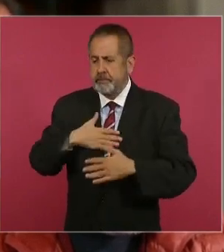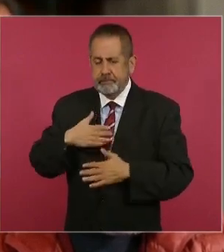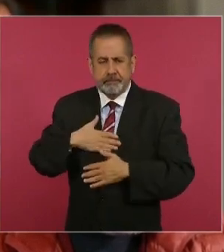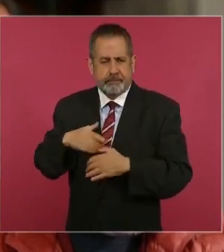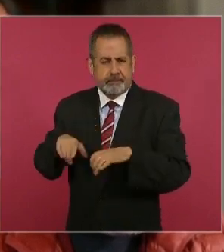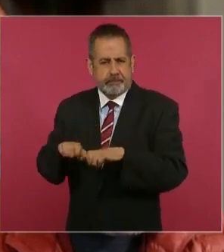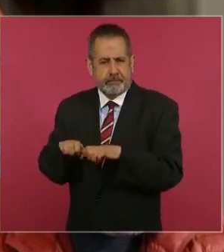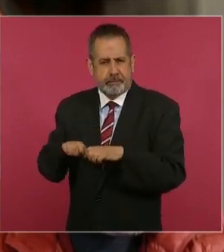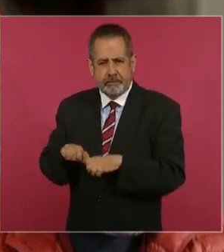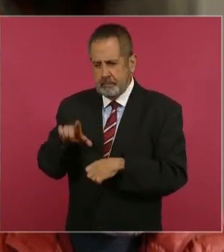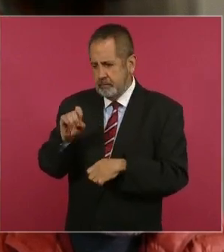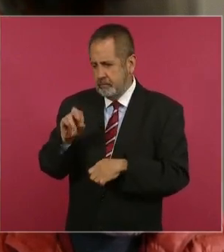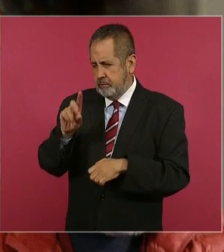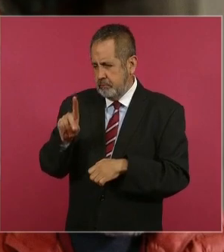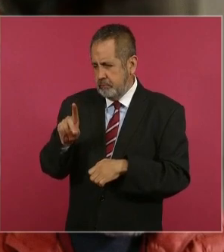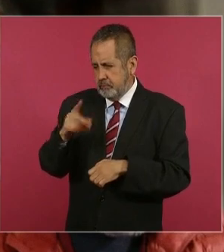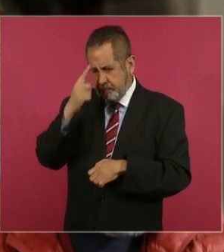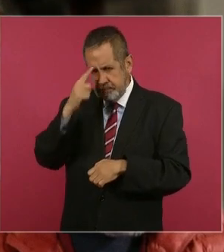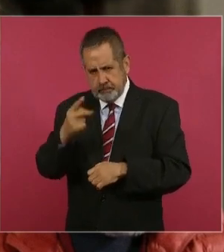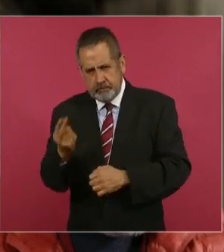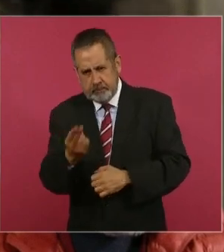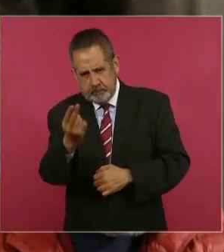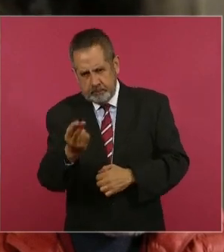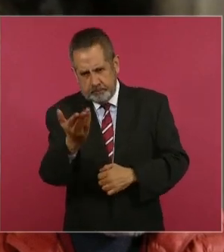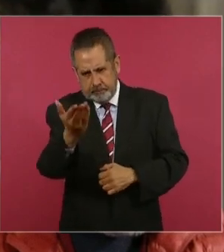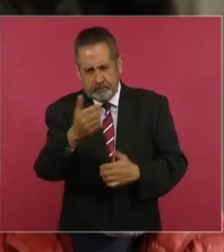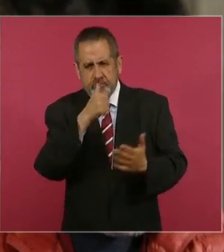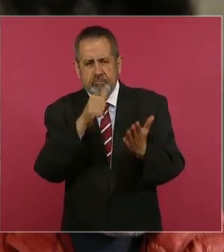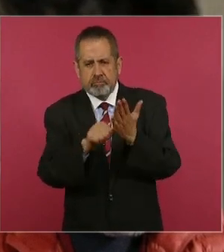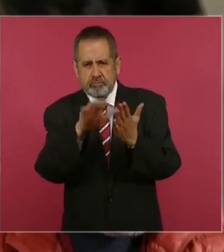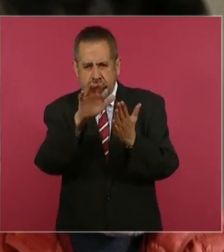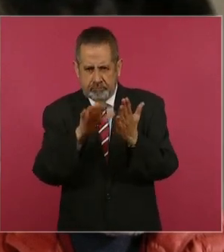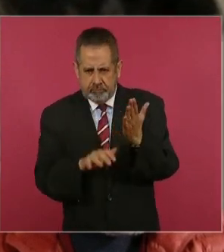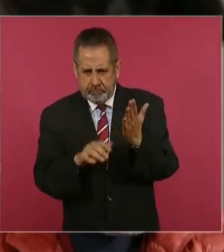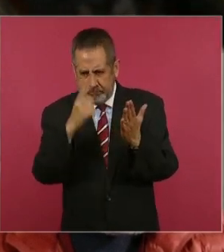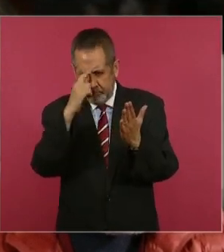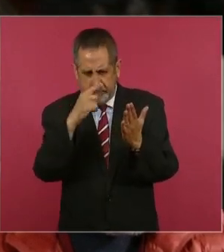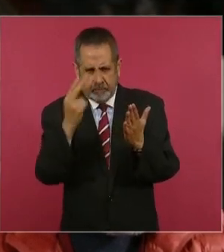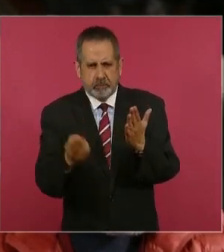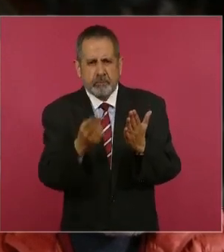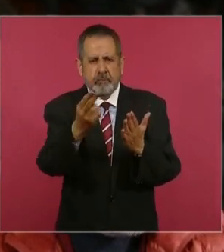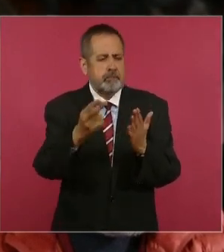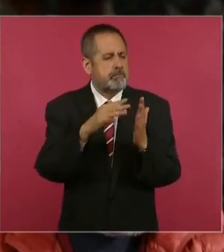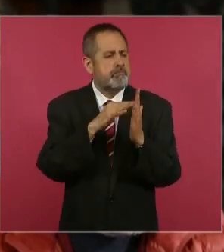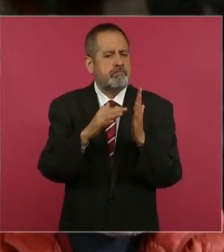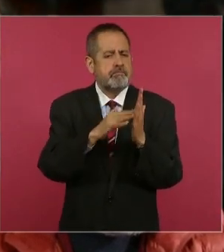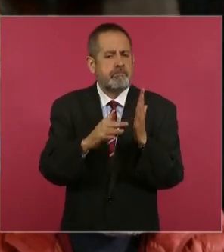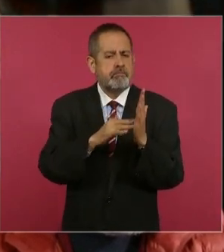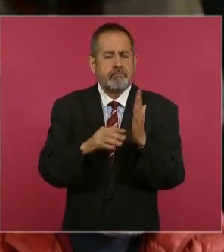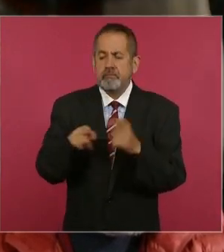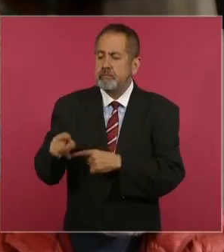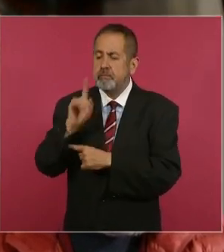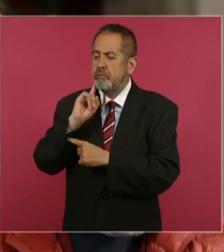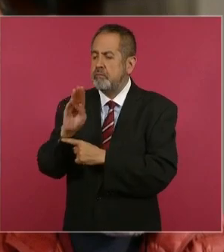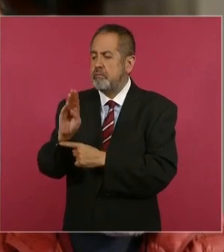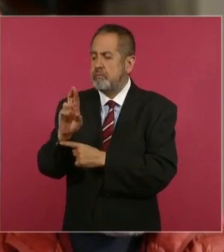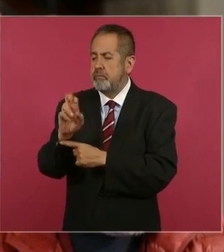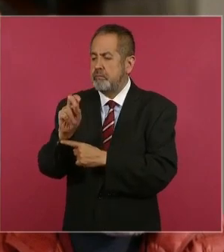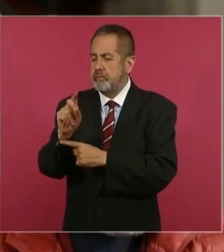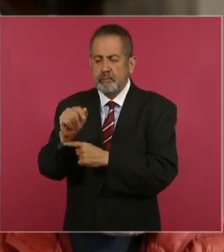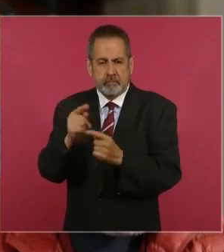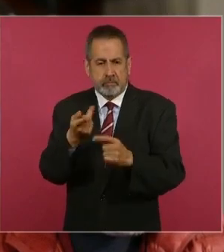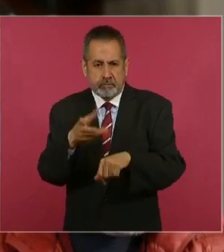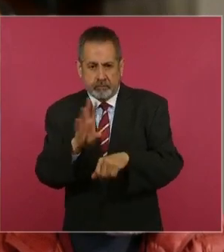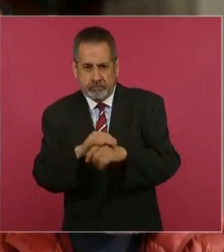eh para usted con todo respeto eh redactado Por nuestra colega reportera Brenda Fonseca me